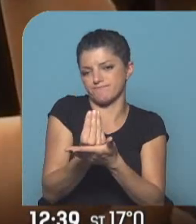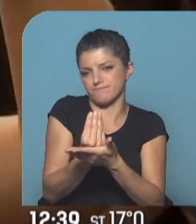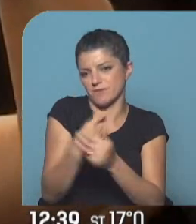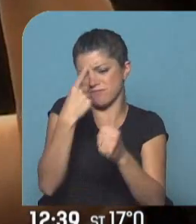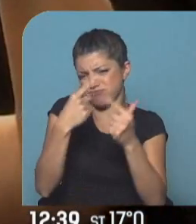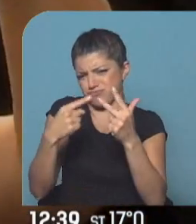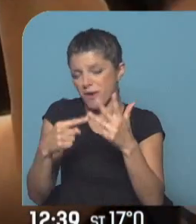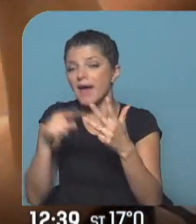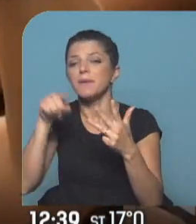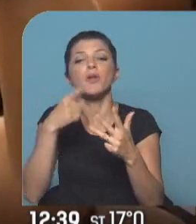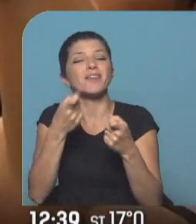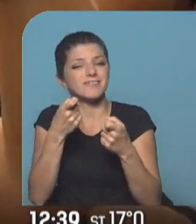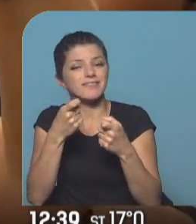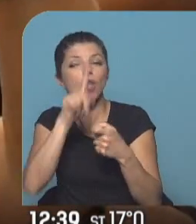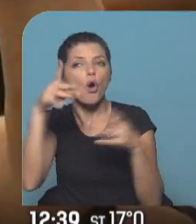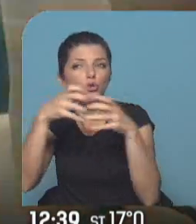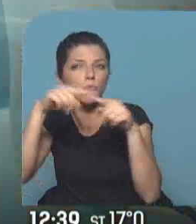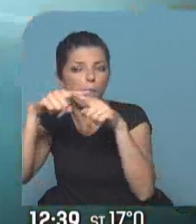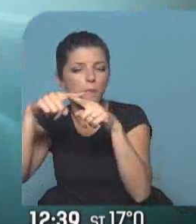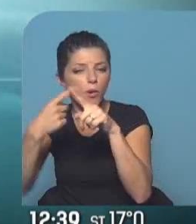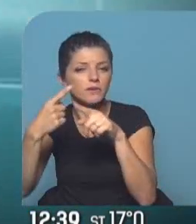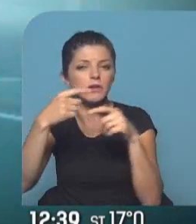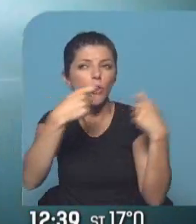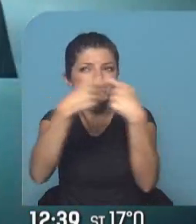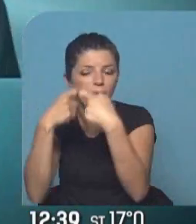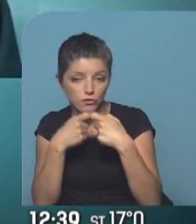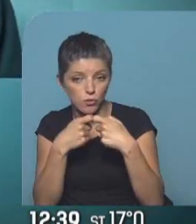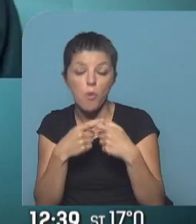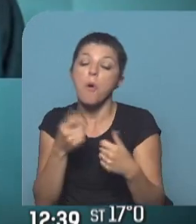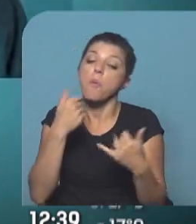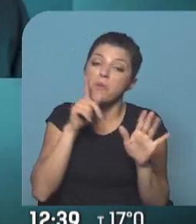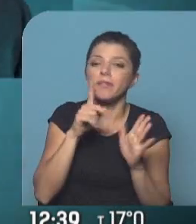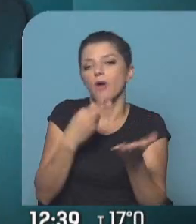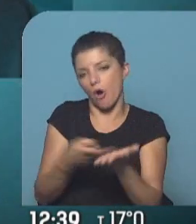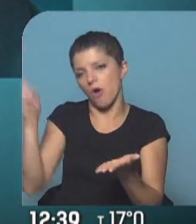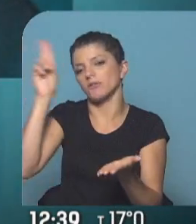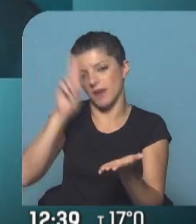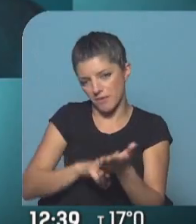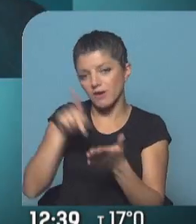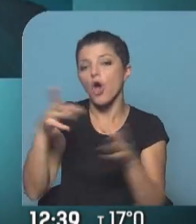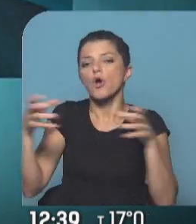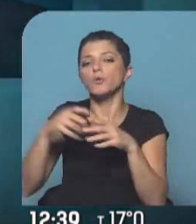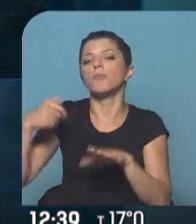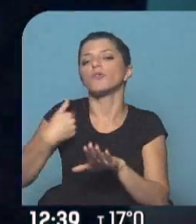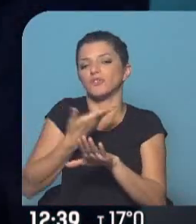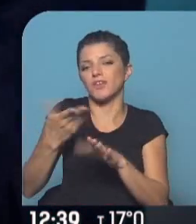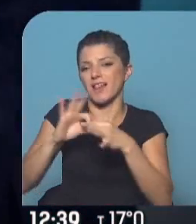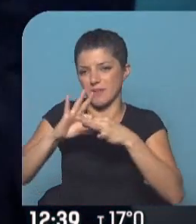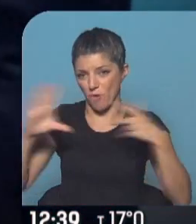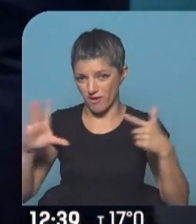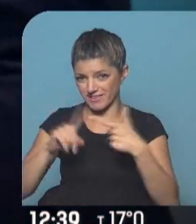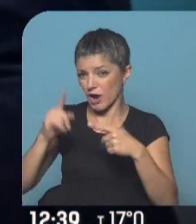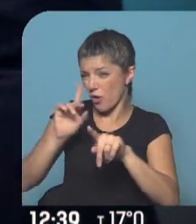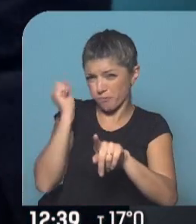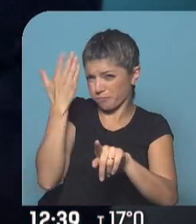deberá formar una coalición. Una de las alianzas posibles sería, una vez más, con el Partido Socialdemócrata, lo que